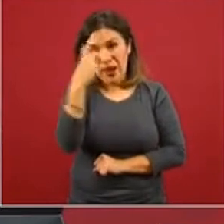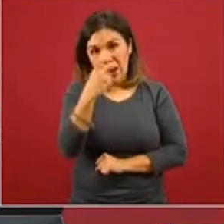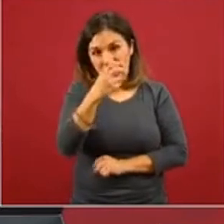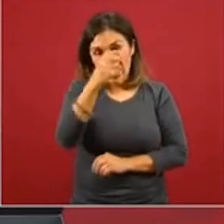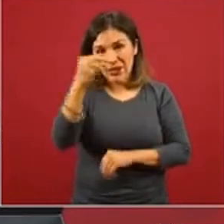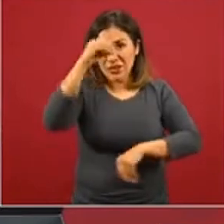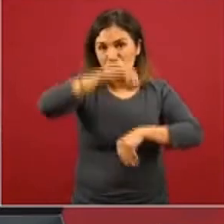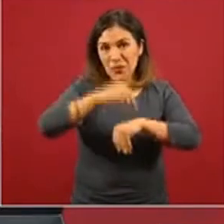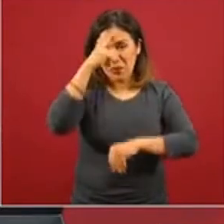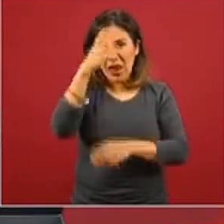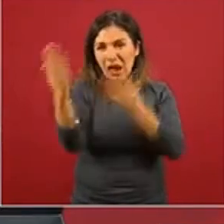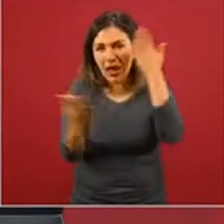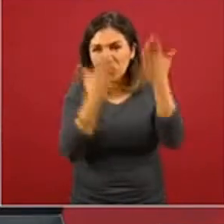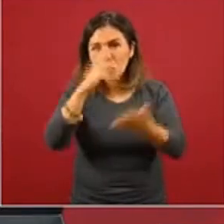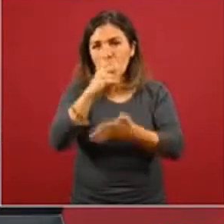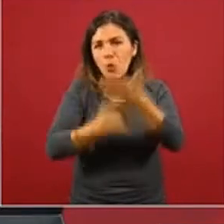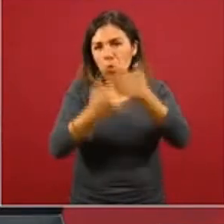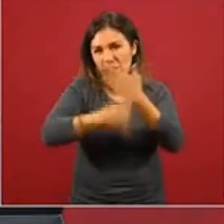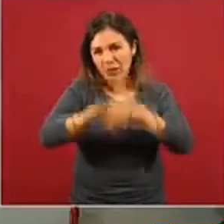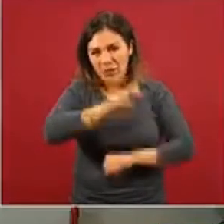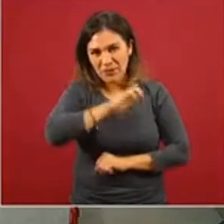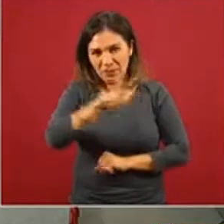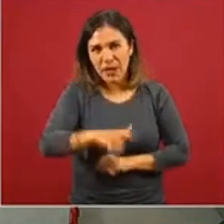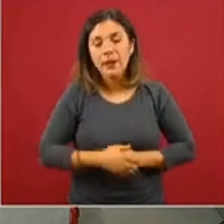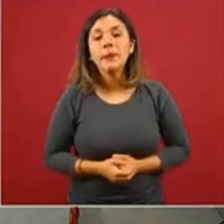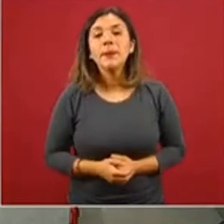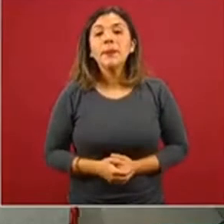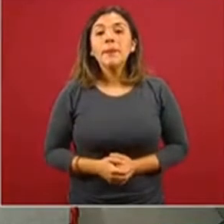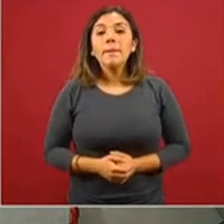de estudios, de proyectos especiales.